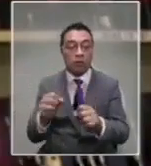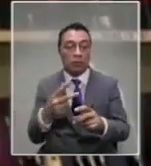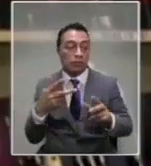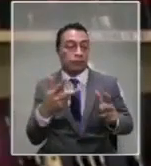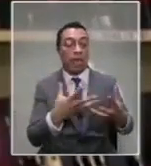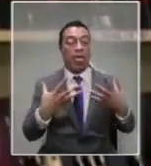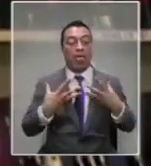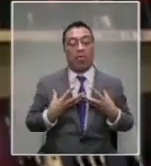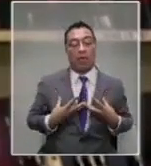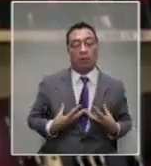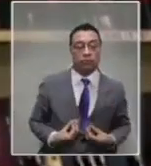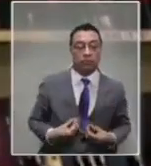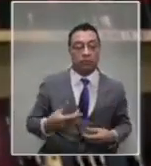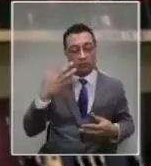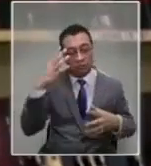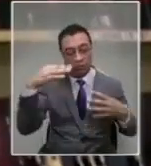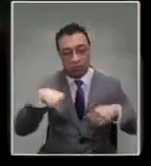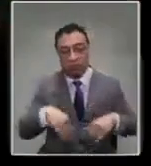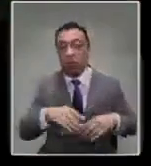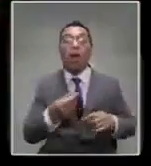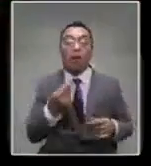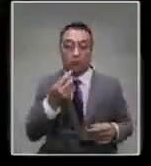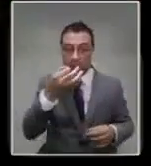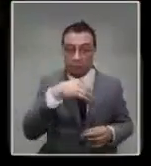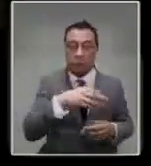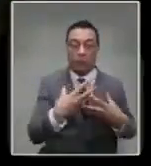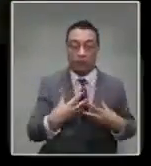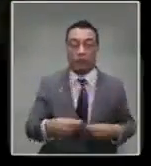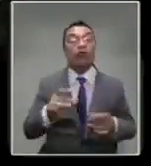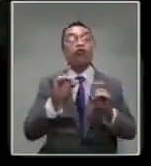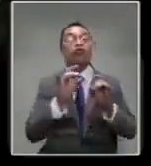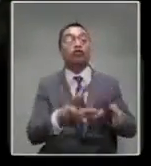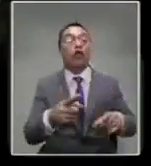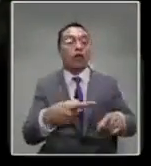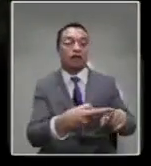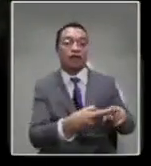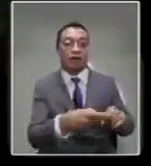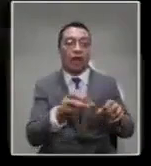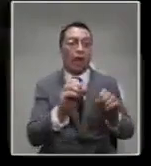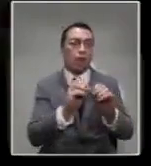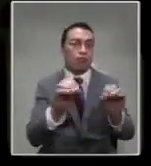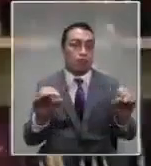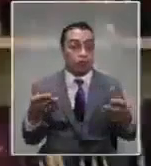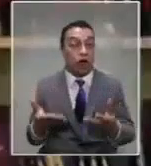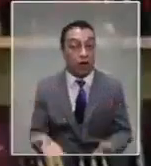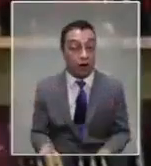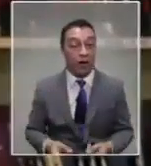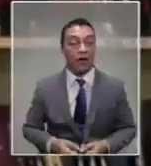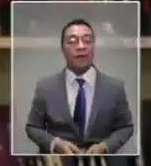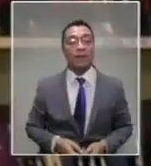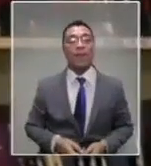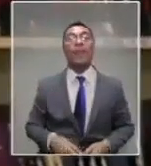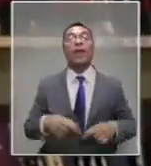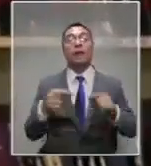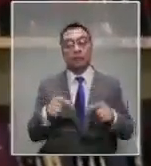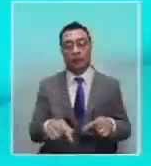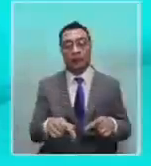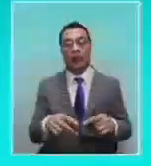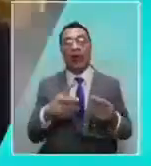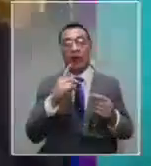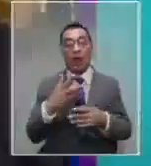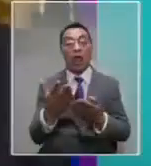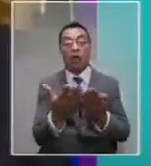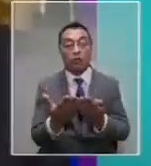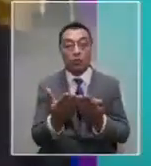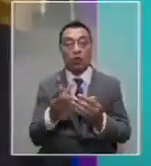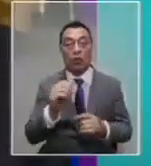para atacar la depresión y algunos males propios de nuestra sociedad actual, y también